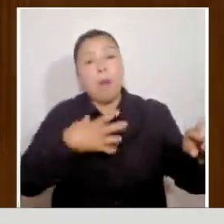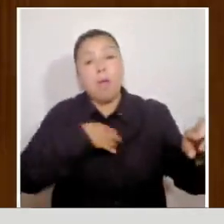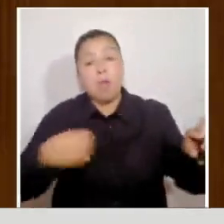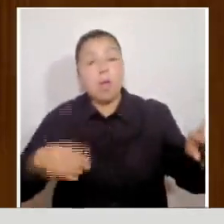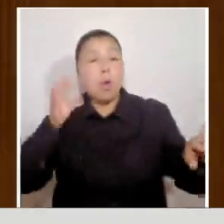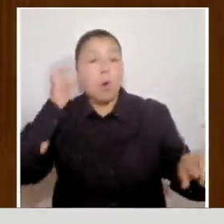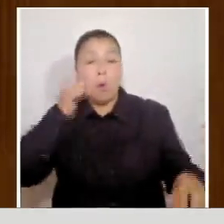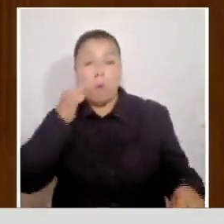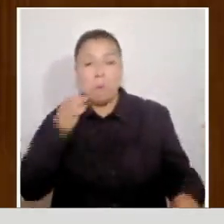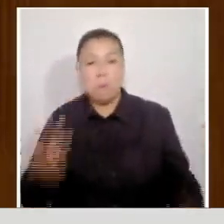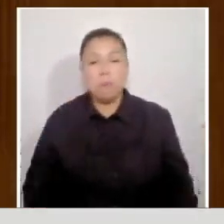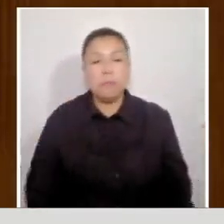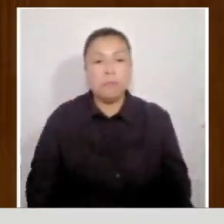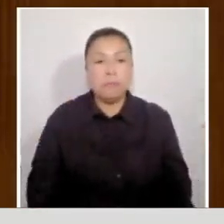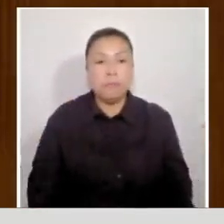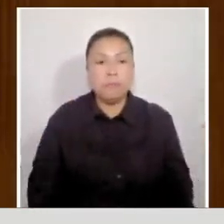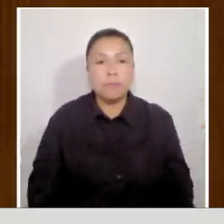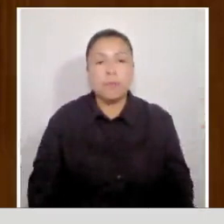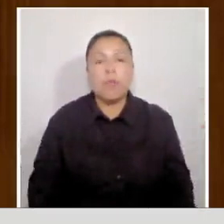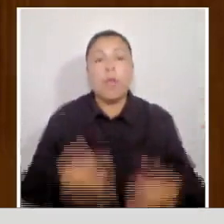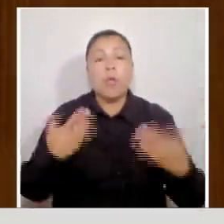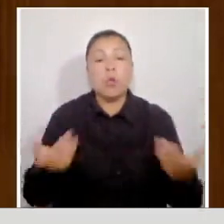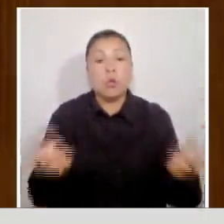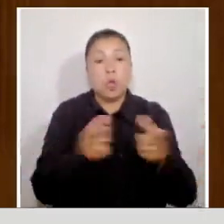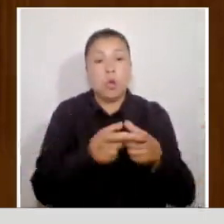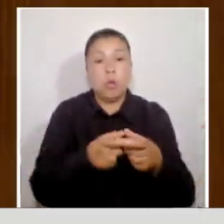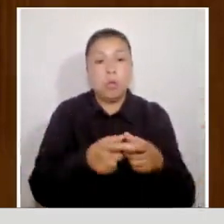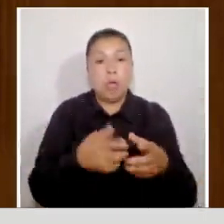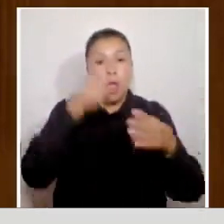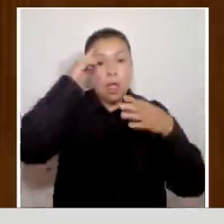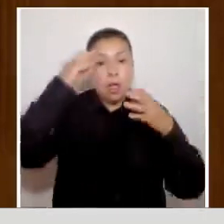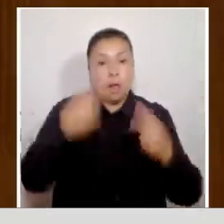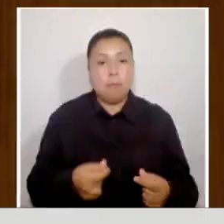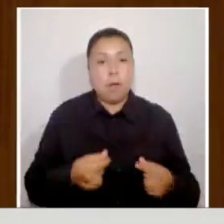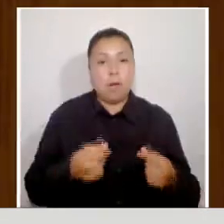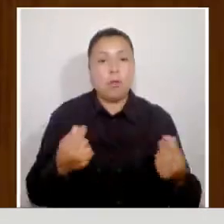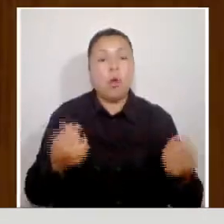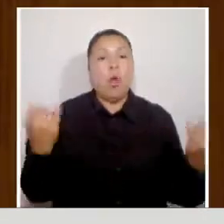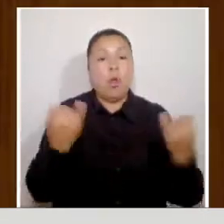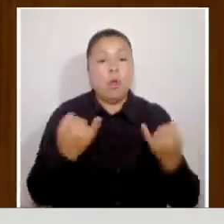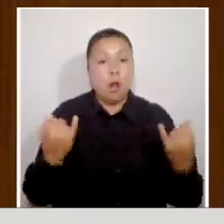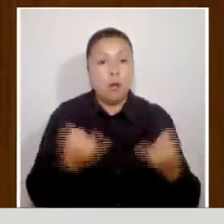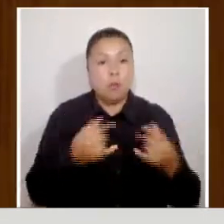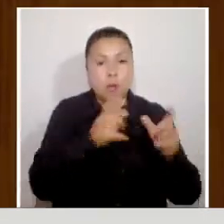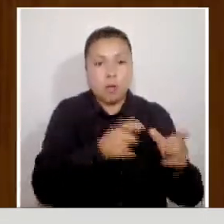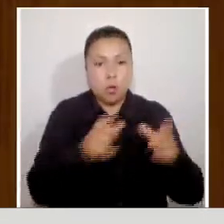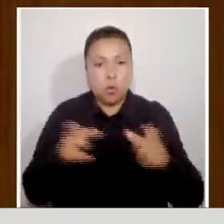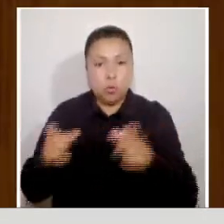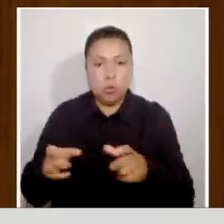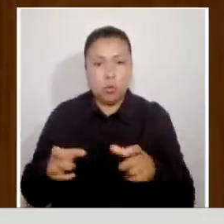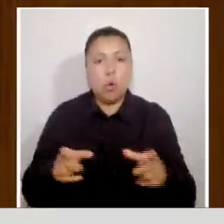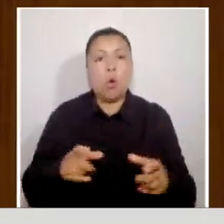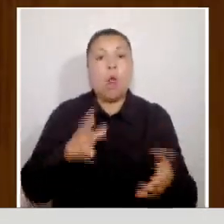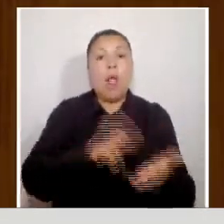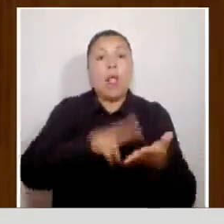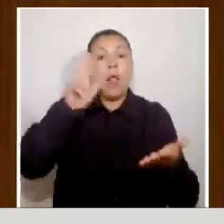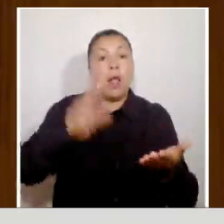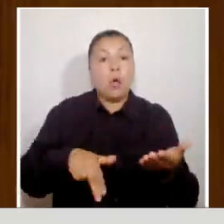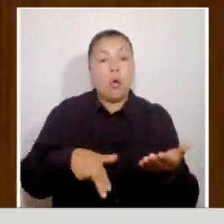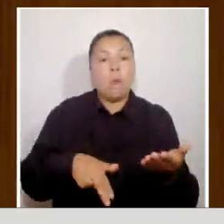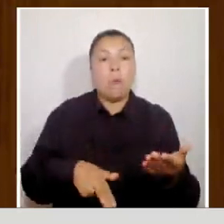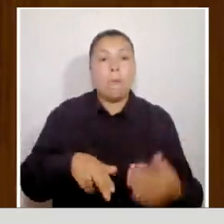hijos así el comité de expertas del mecanismo de seguimiento de la convención Belén